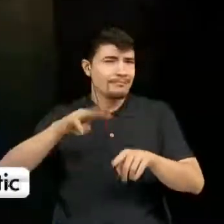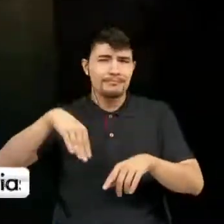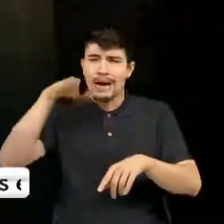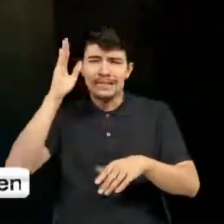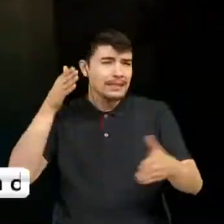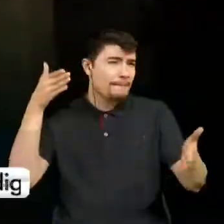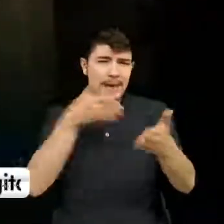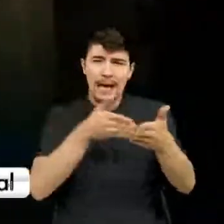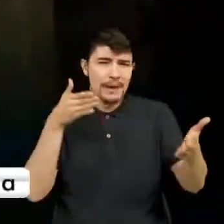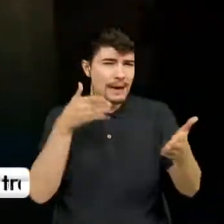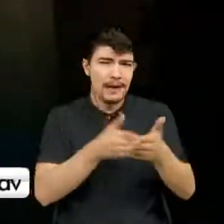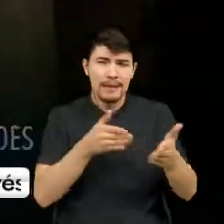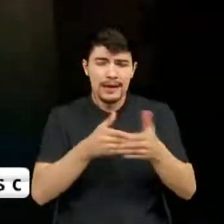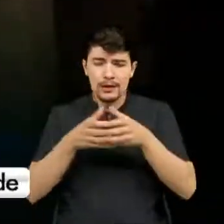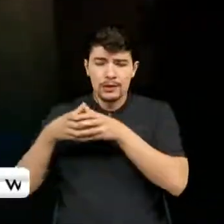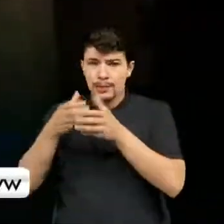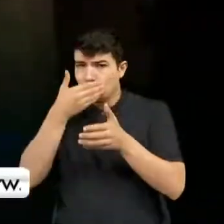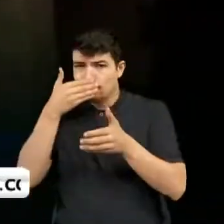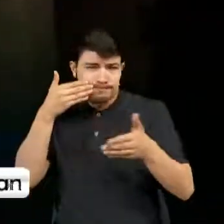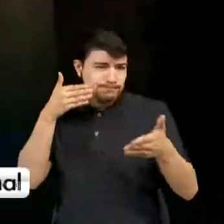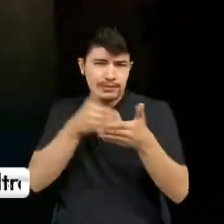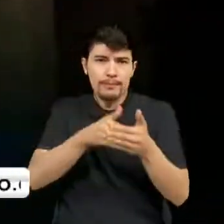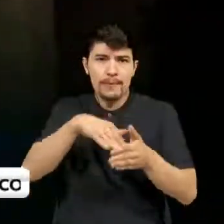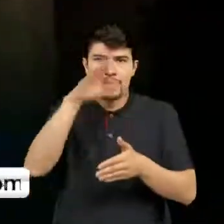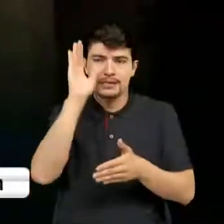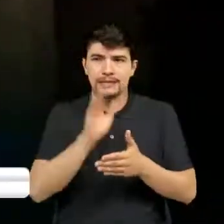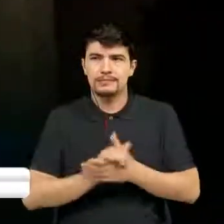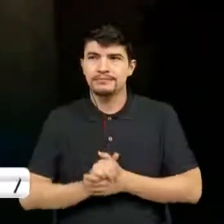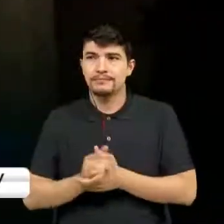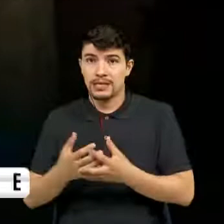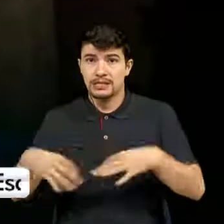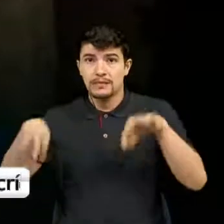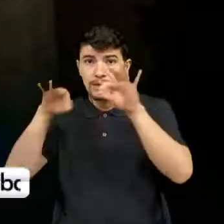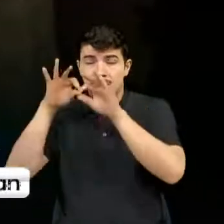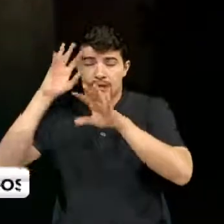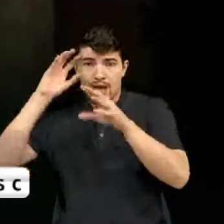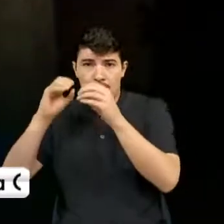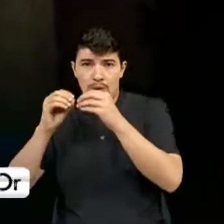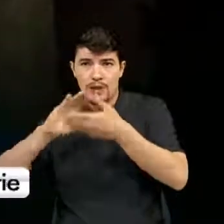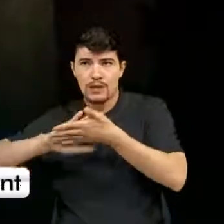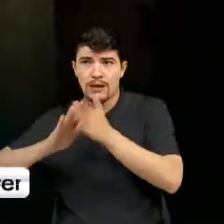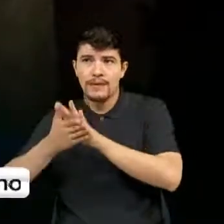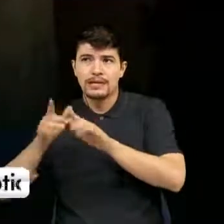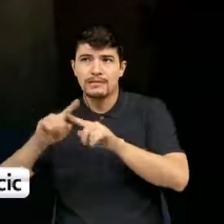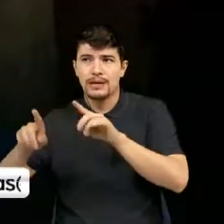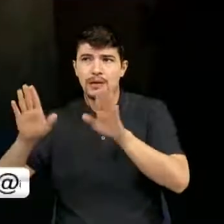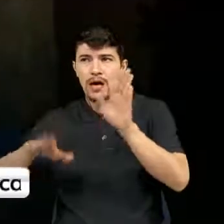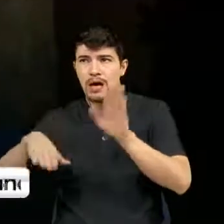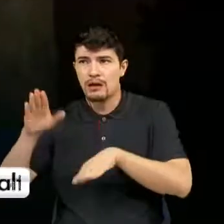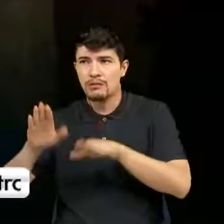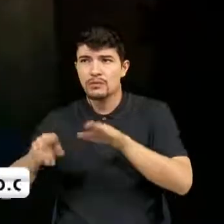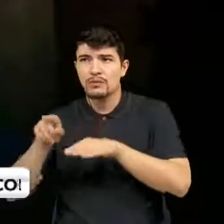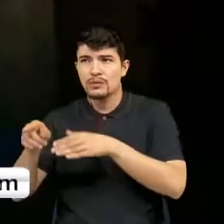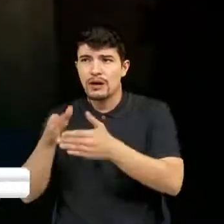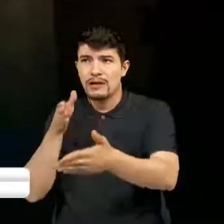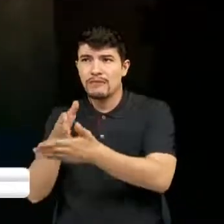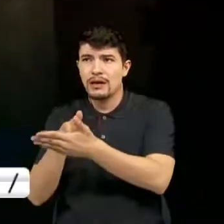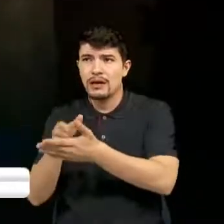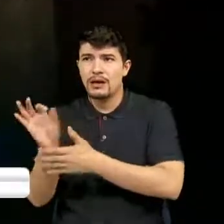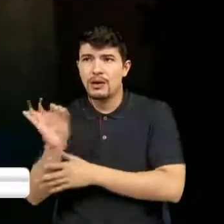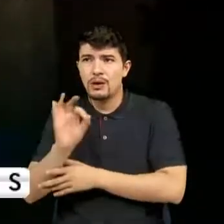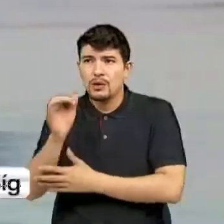en la implementación del acuerdo de paz pero de vez en cuando ellos están amenazados o